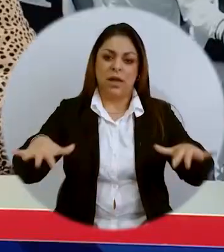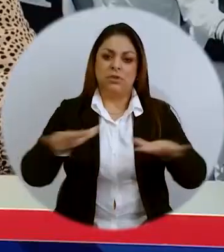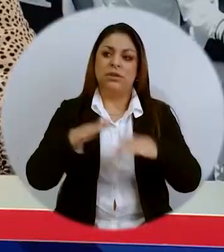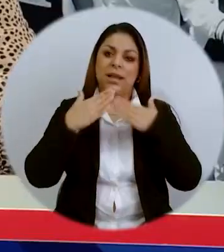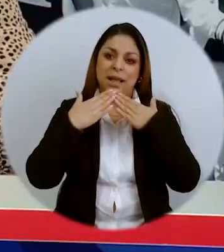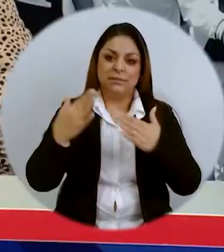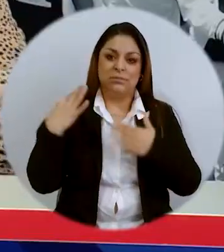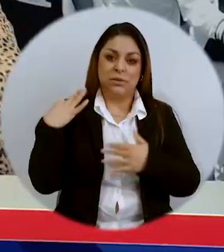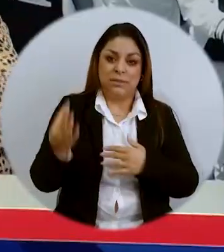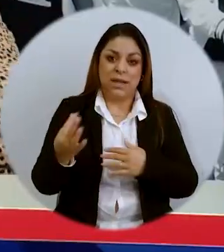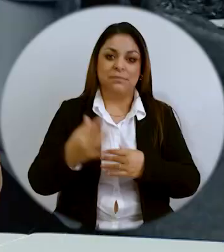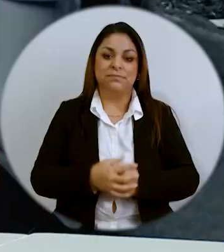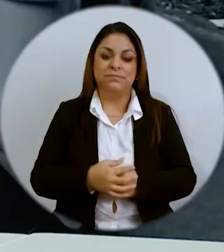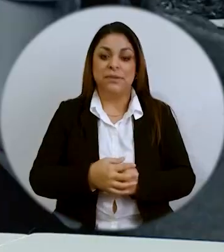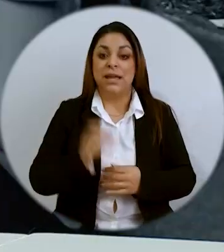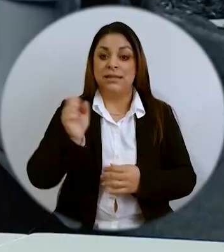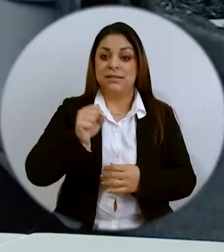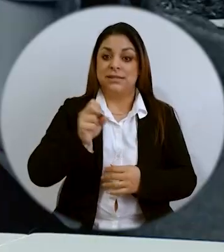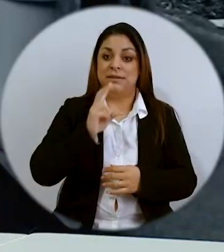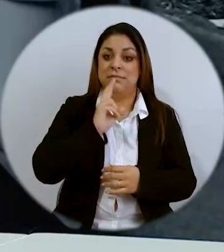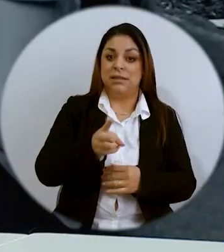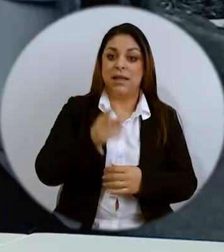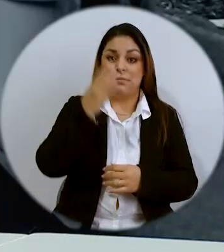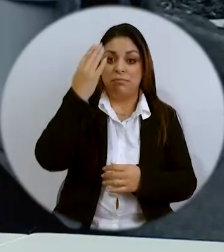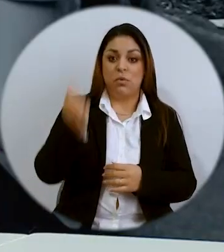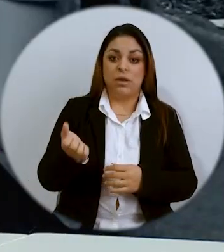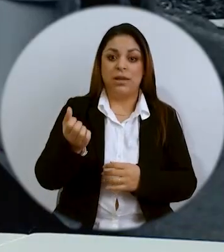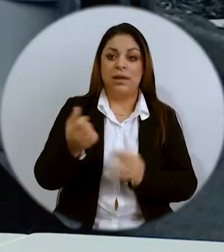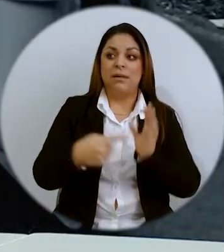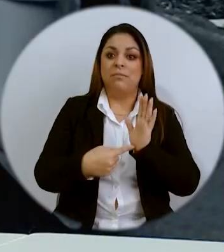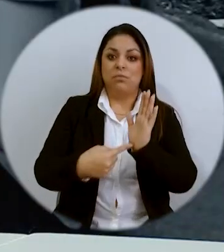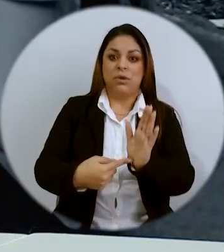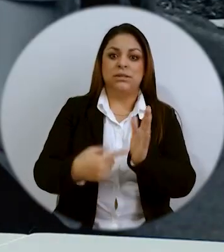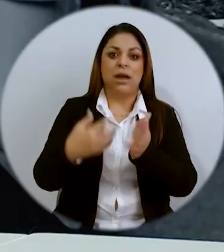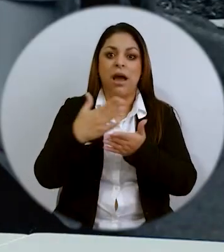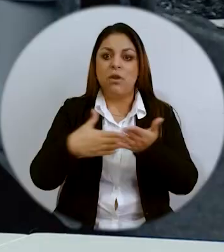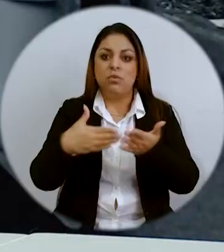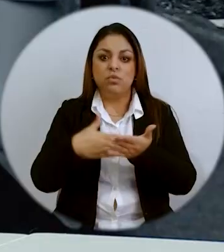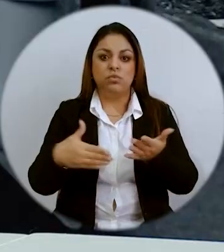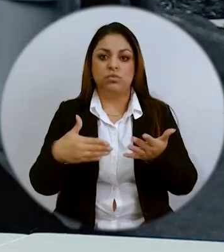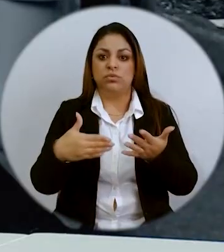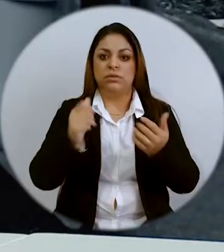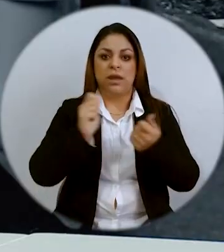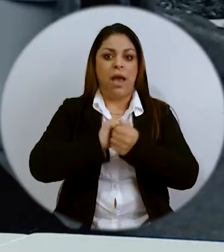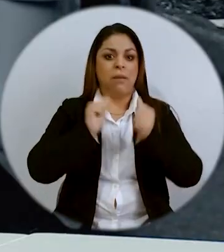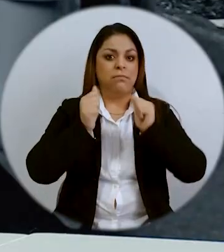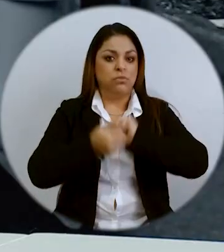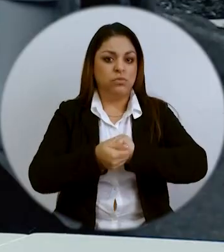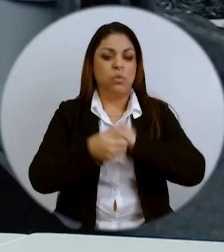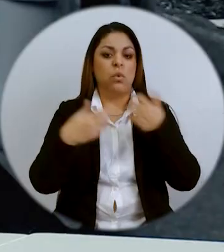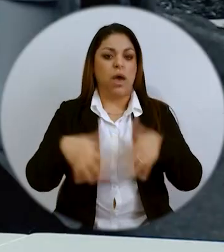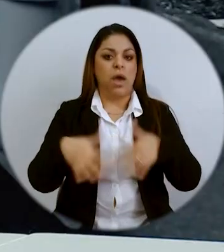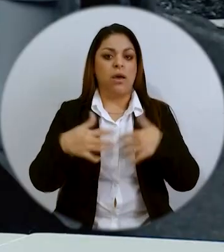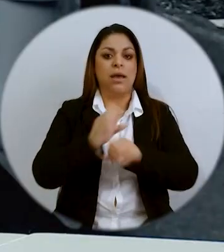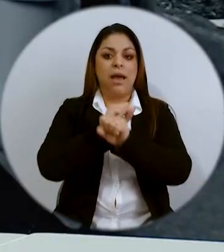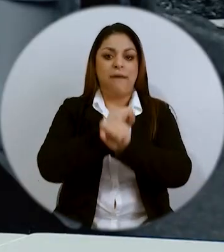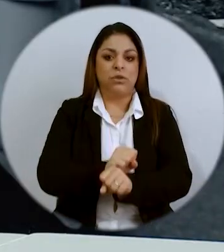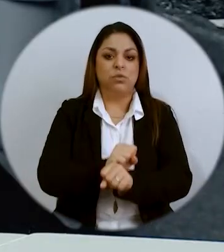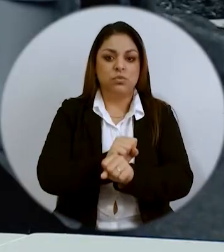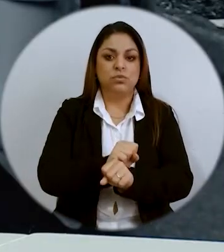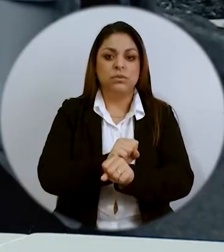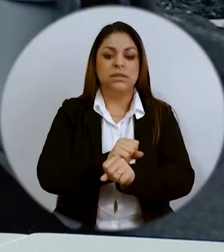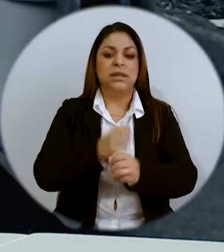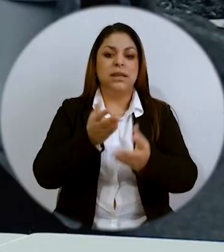gracias por la invitación. Sí, en definitiva, porque nos revela una serie de cambios en los hábitos